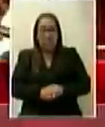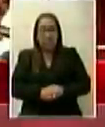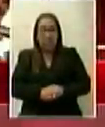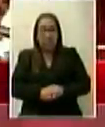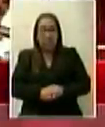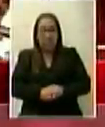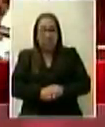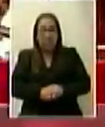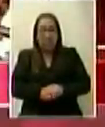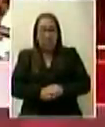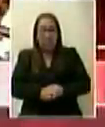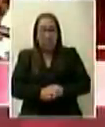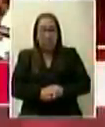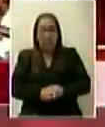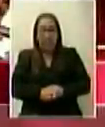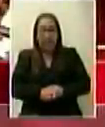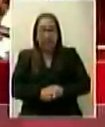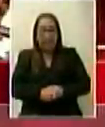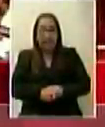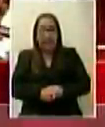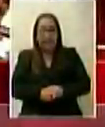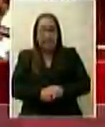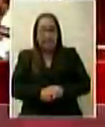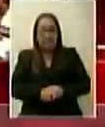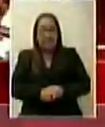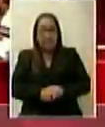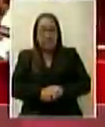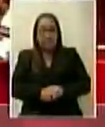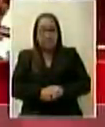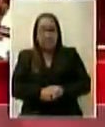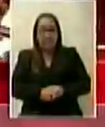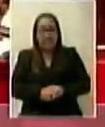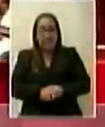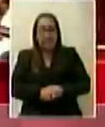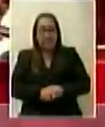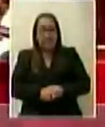Bienvenido. No...